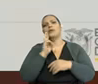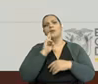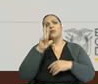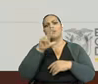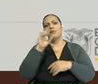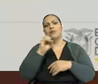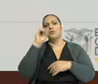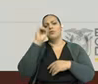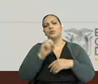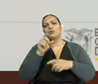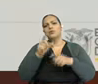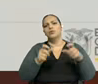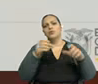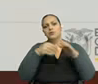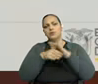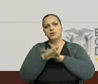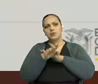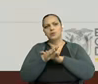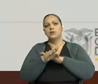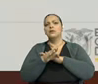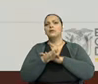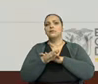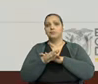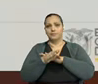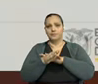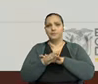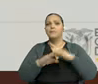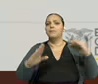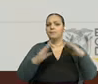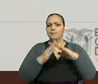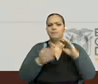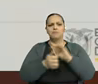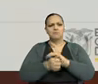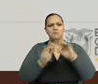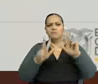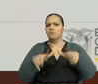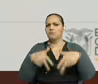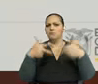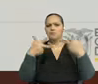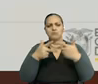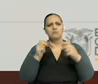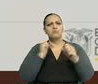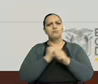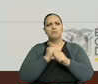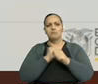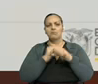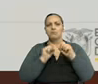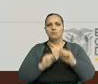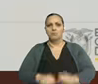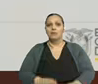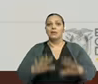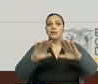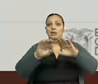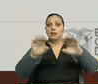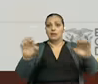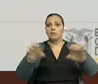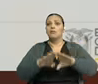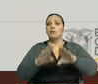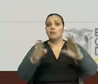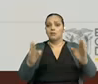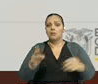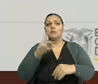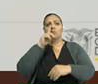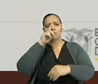las empresas están obligadas a expedir un protocolo de bioseguridad considerando los